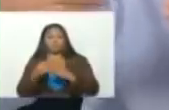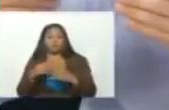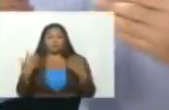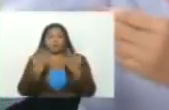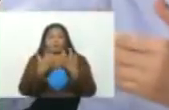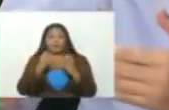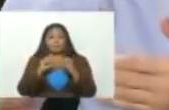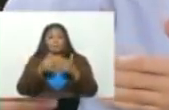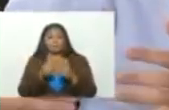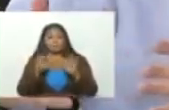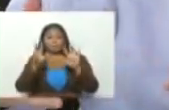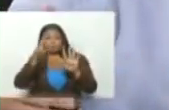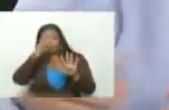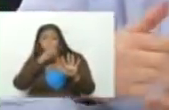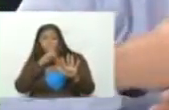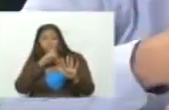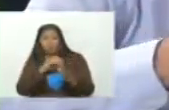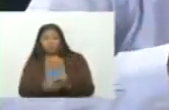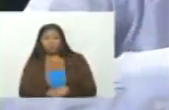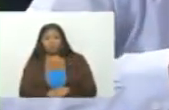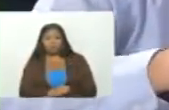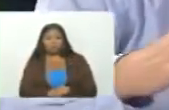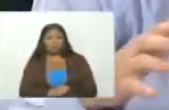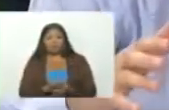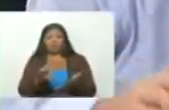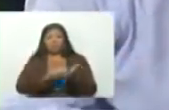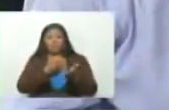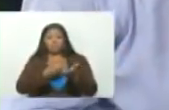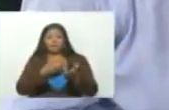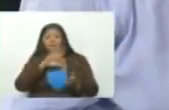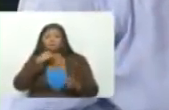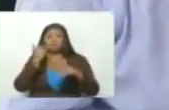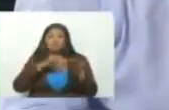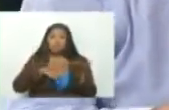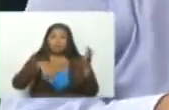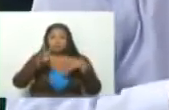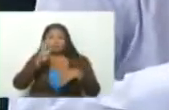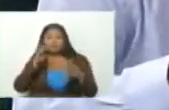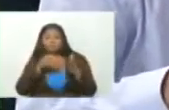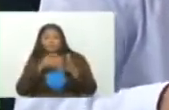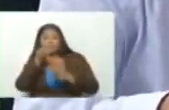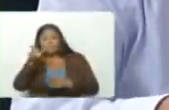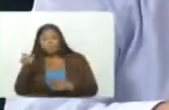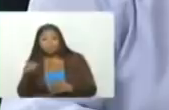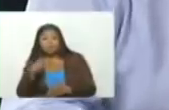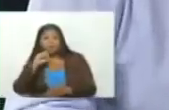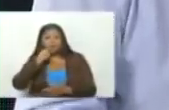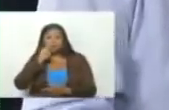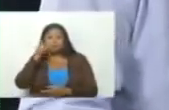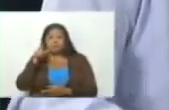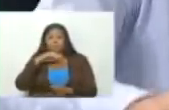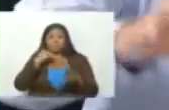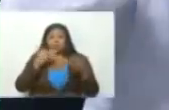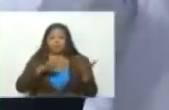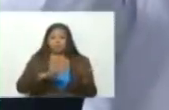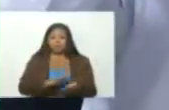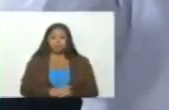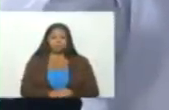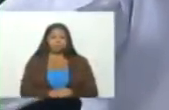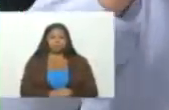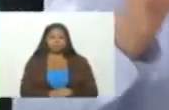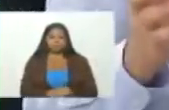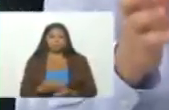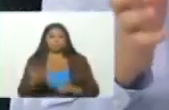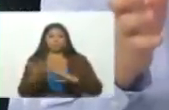guerra que comenzó hace 8 años en el Donbass, donde murieron 14.000 personas de origen ruso. Una crisis